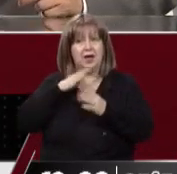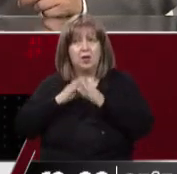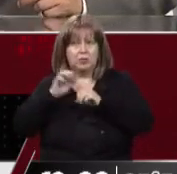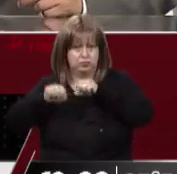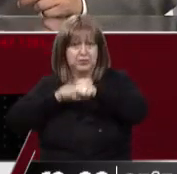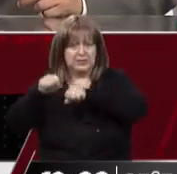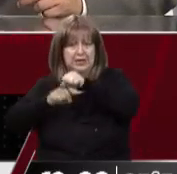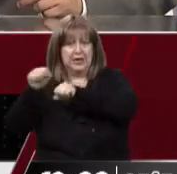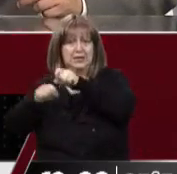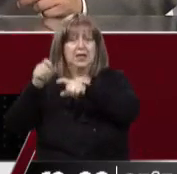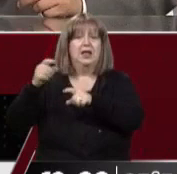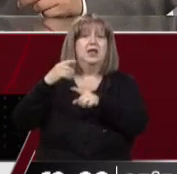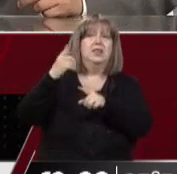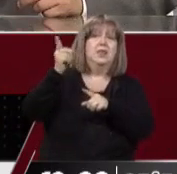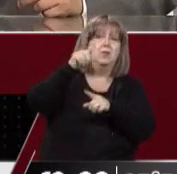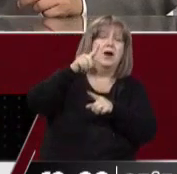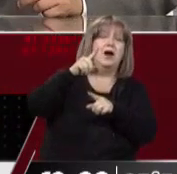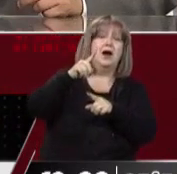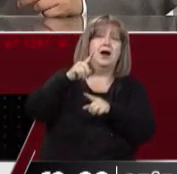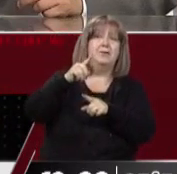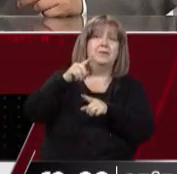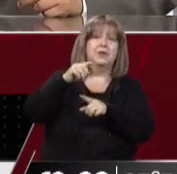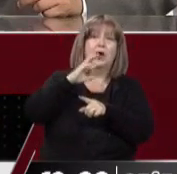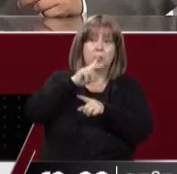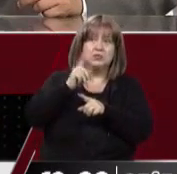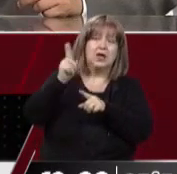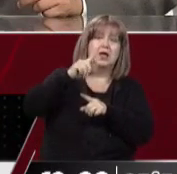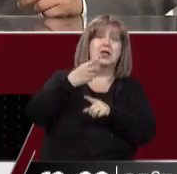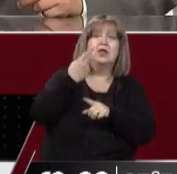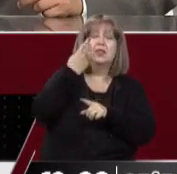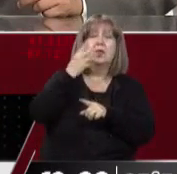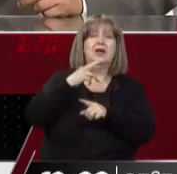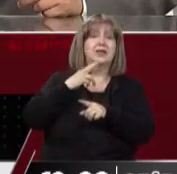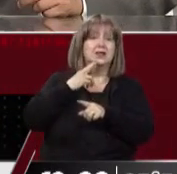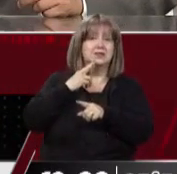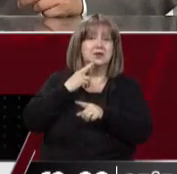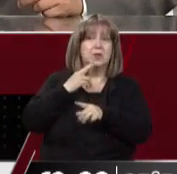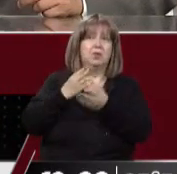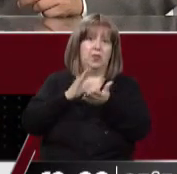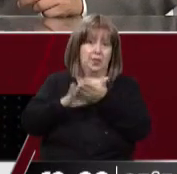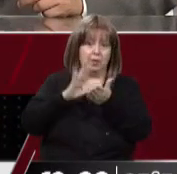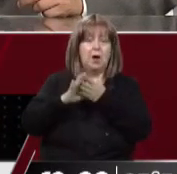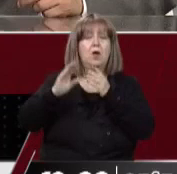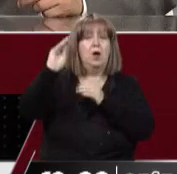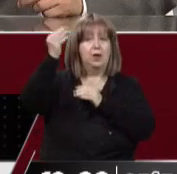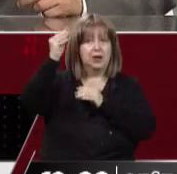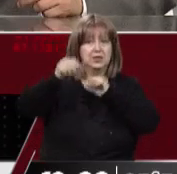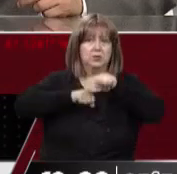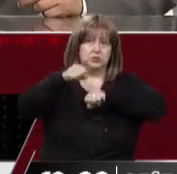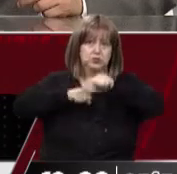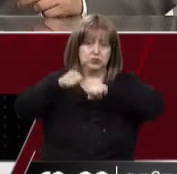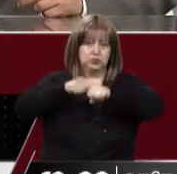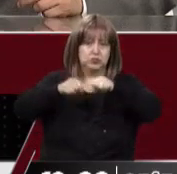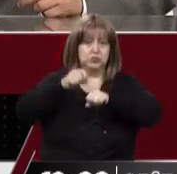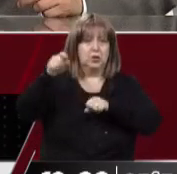a Moscú, Rusia, y el 2019 Copa América de Brasil de nuevo. Y bueno, después la vida me juntó